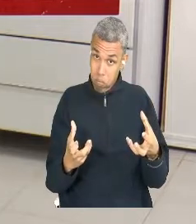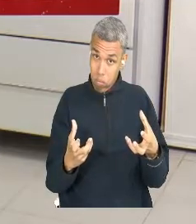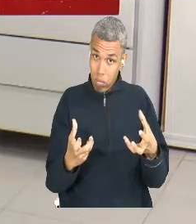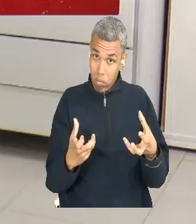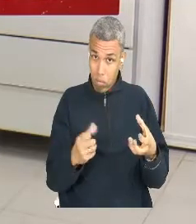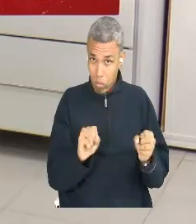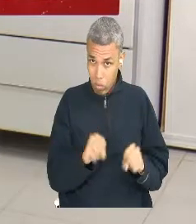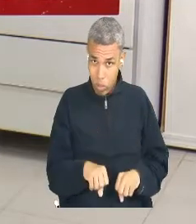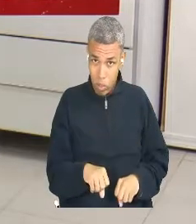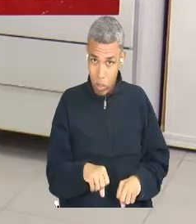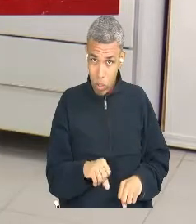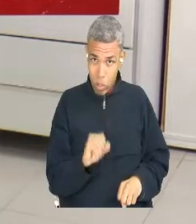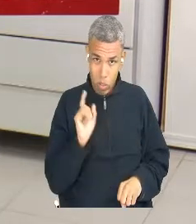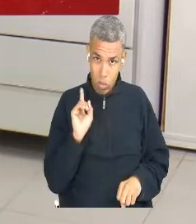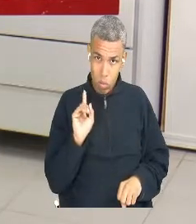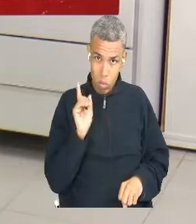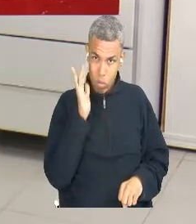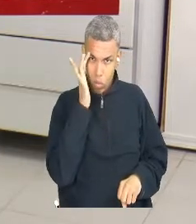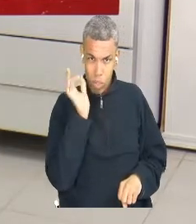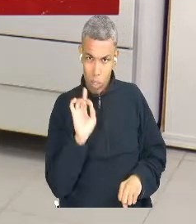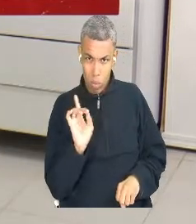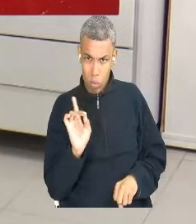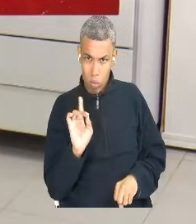qué no es lo ideal? A ver